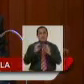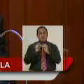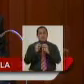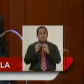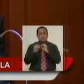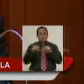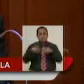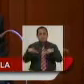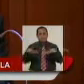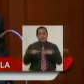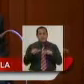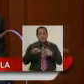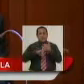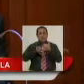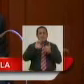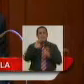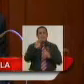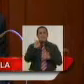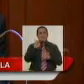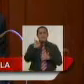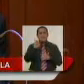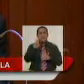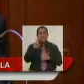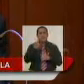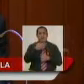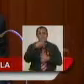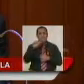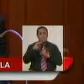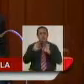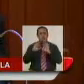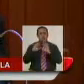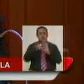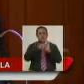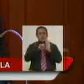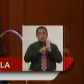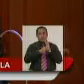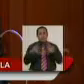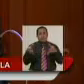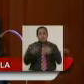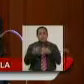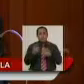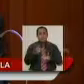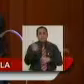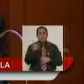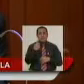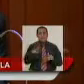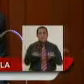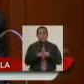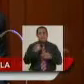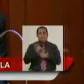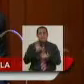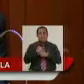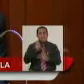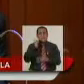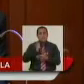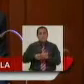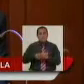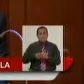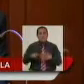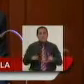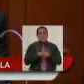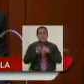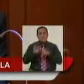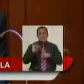del régimen de servir, el perfeccionamiento de nuestra normatividad de asociaciones público-privadas y obras por impuesto, y